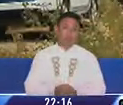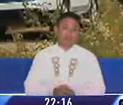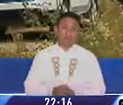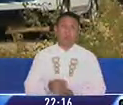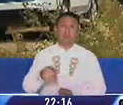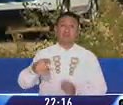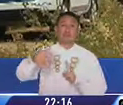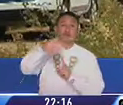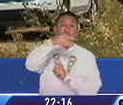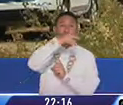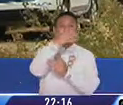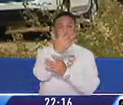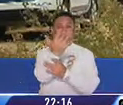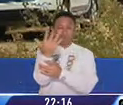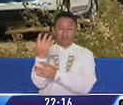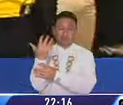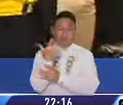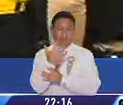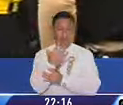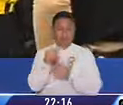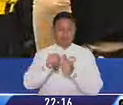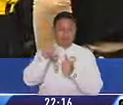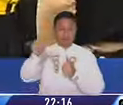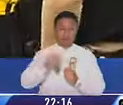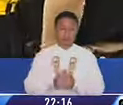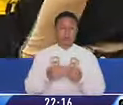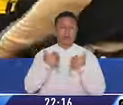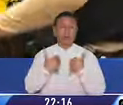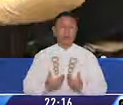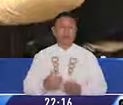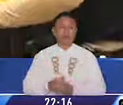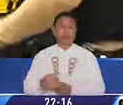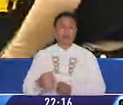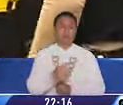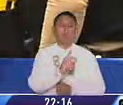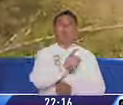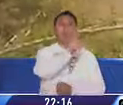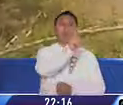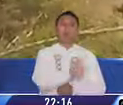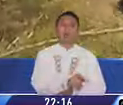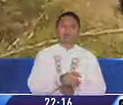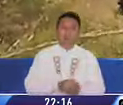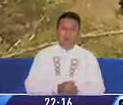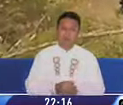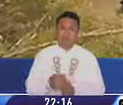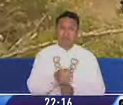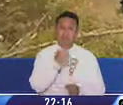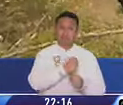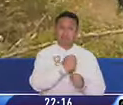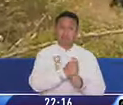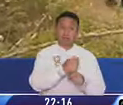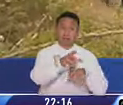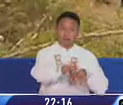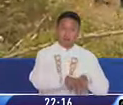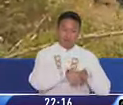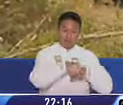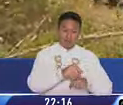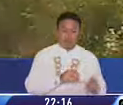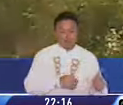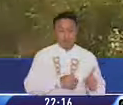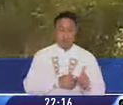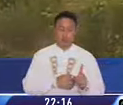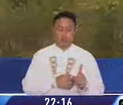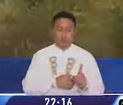de maleza y alejado de la población, quedó el cuerpo de aquel ciudadano. Agricultores de la zona descubrieron su